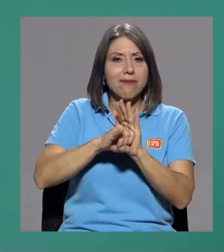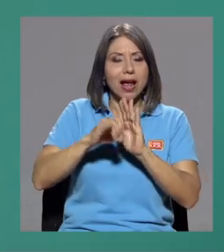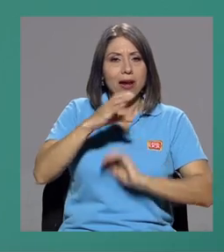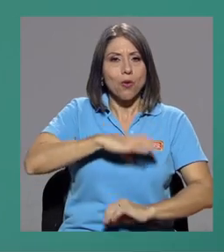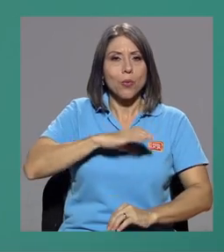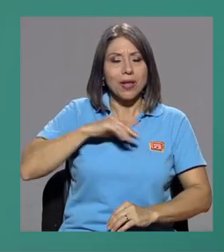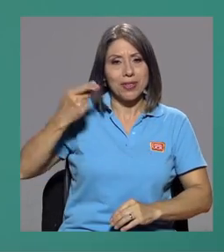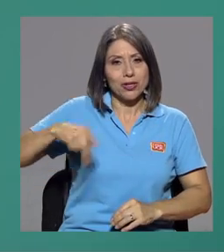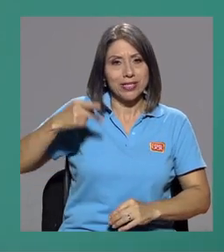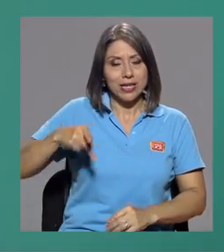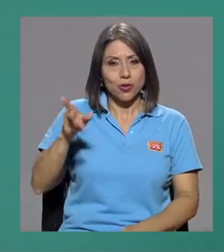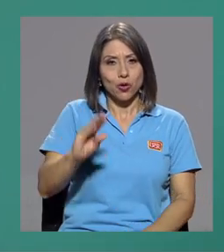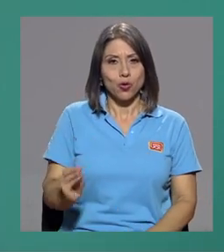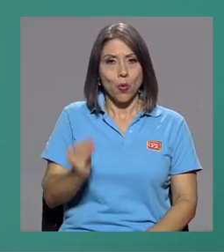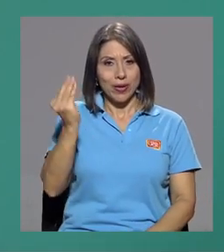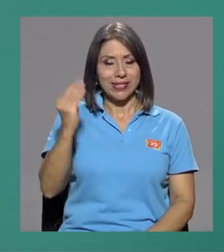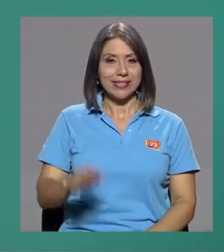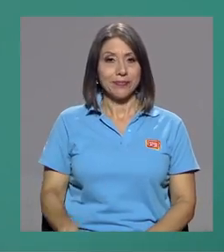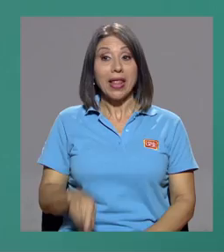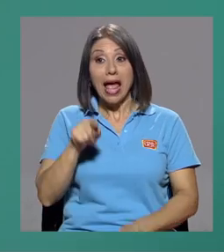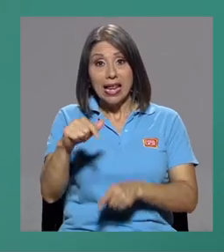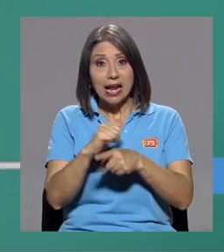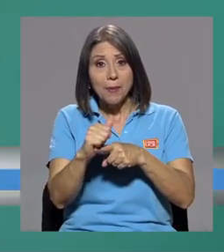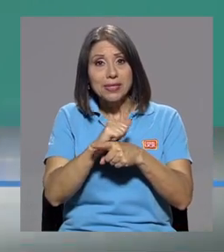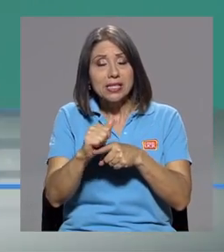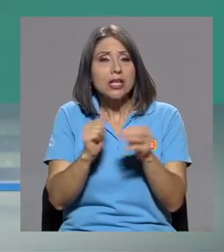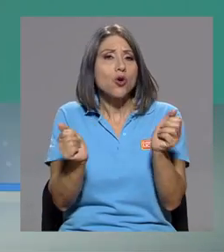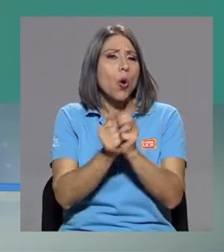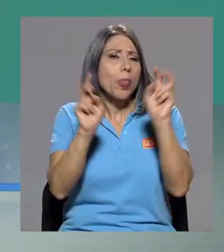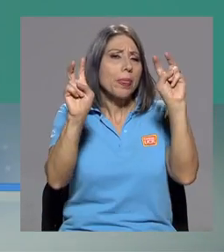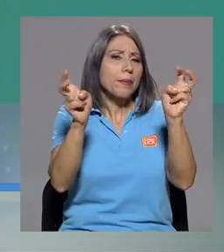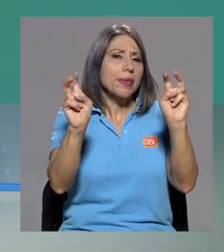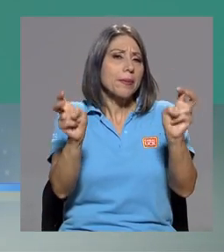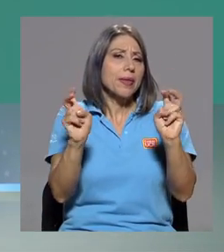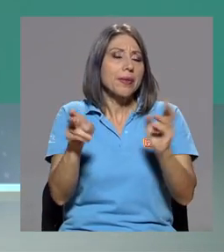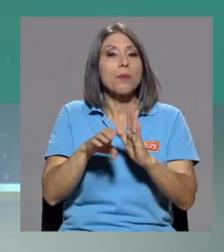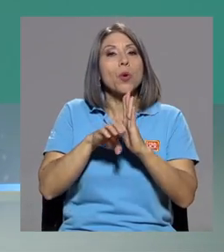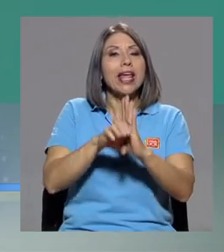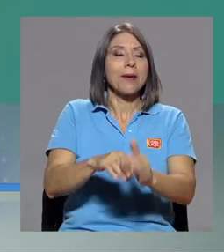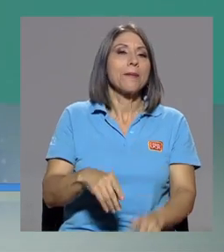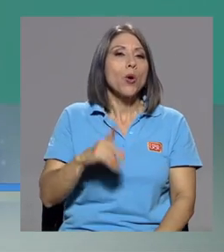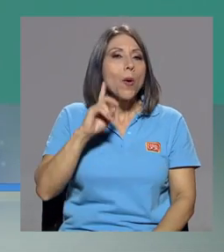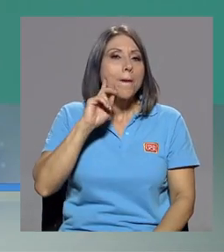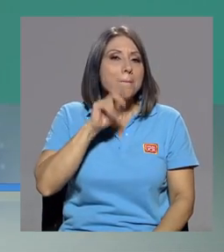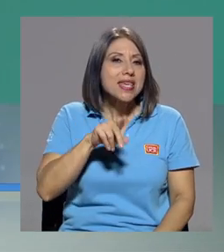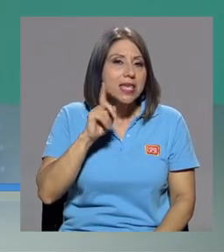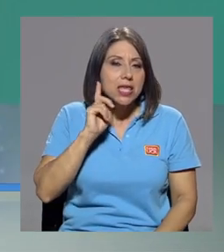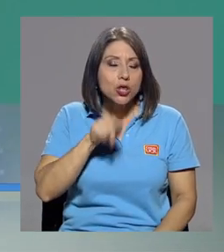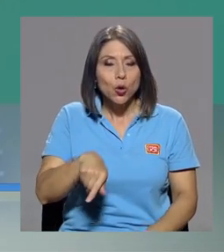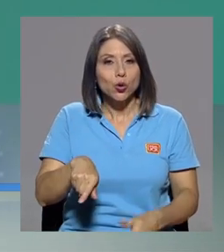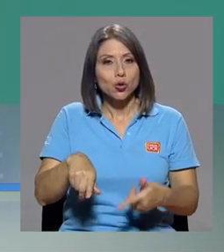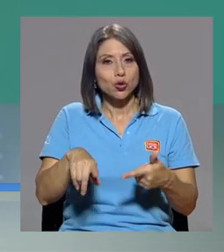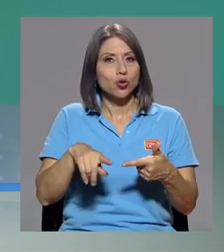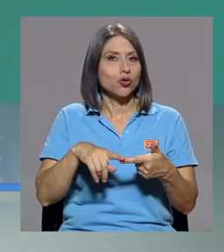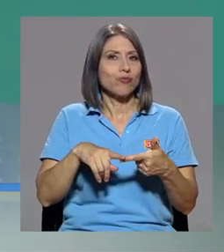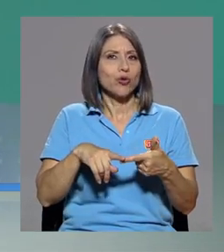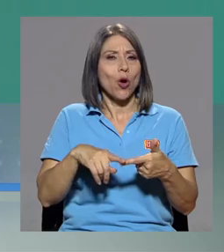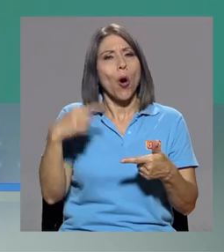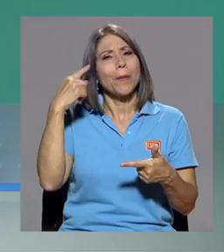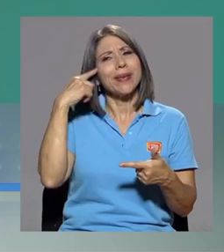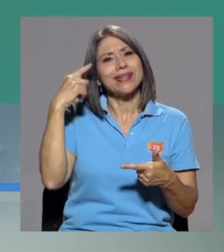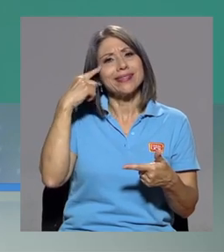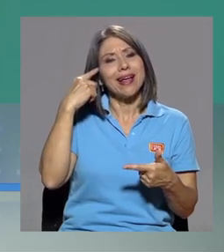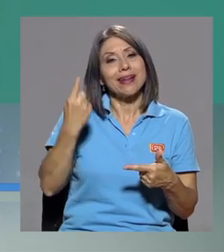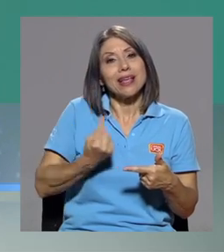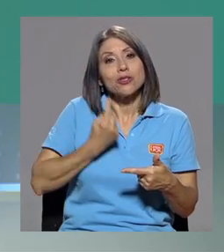han abarcado temáticas como, por ejemplo, los mitos, esto de pensar, por ejemplo, que solamente